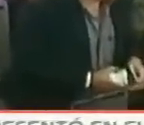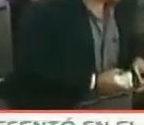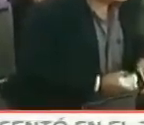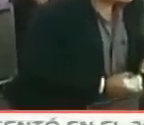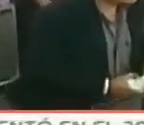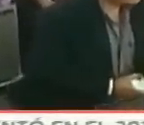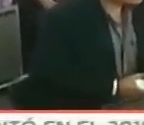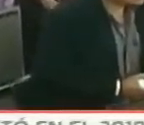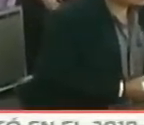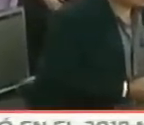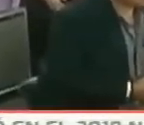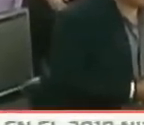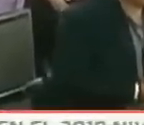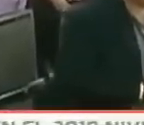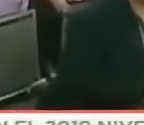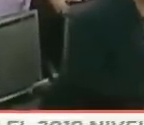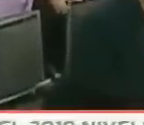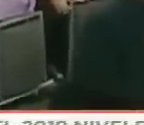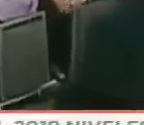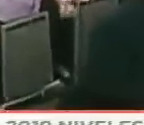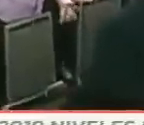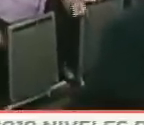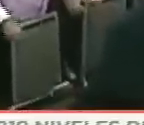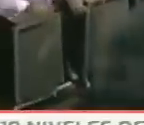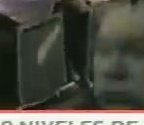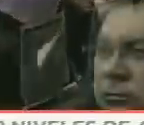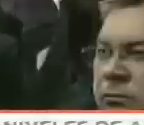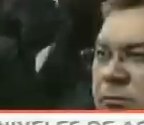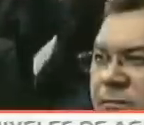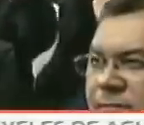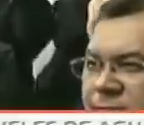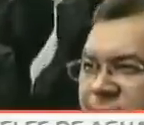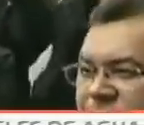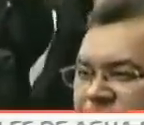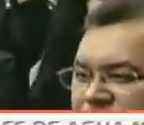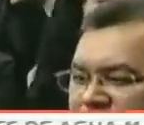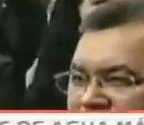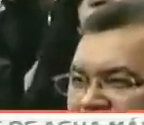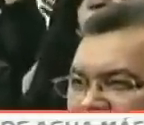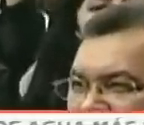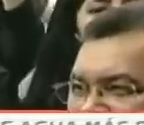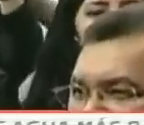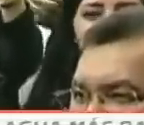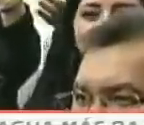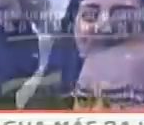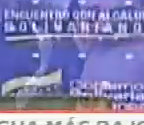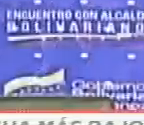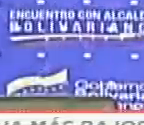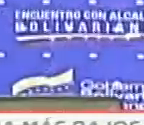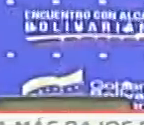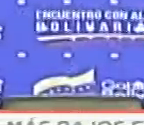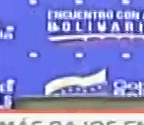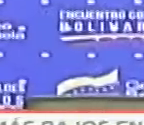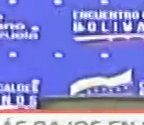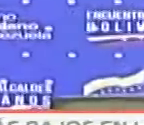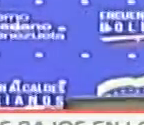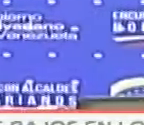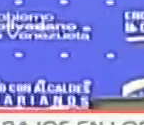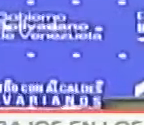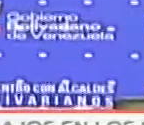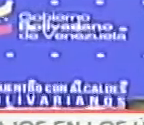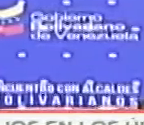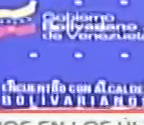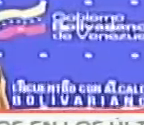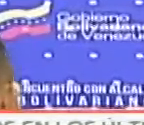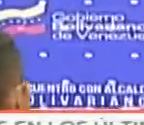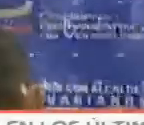se espera que estén sosteniendo un encuentro precisamente para dar lineamientos y la metodología de trabajo